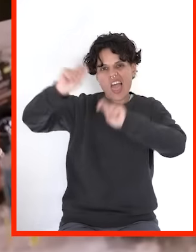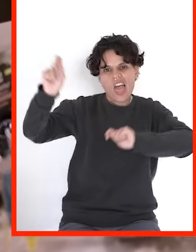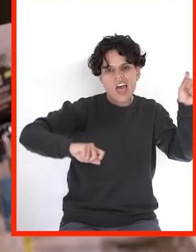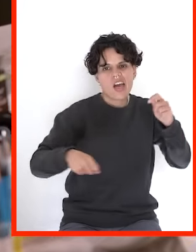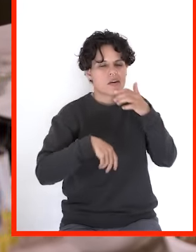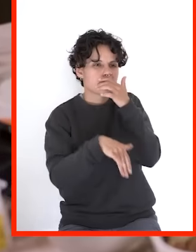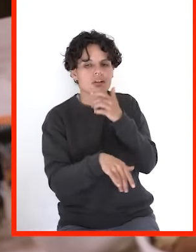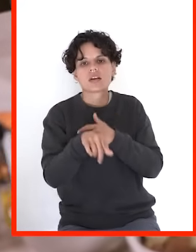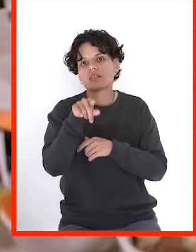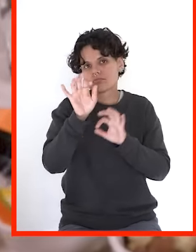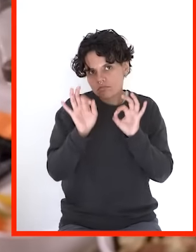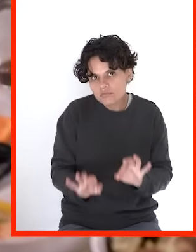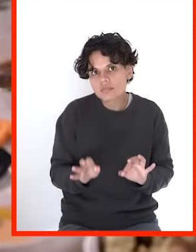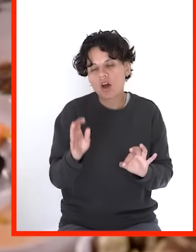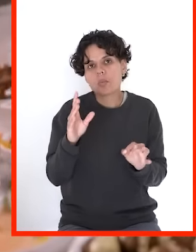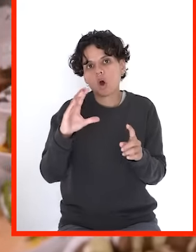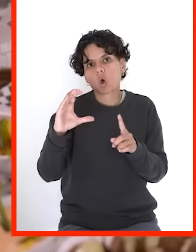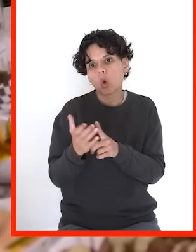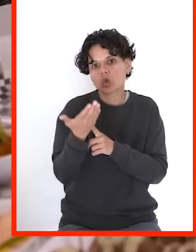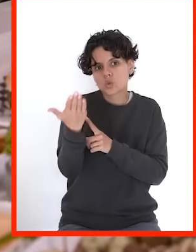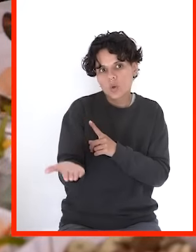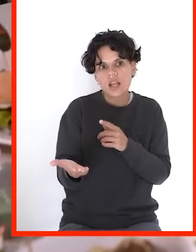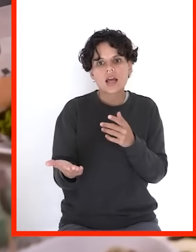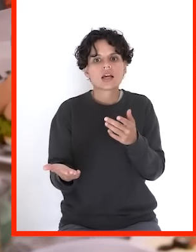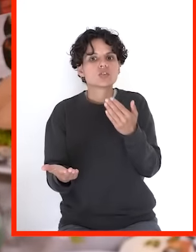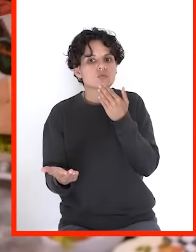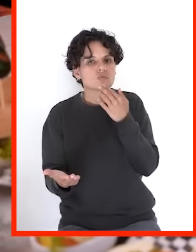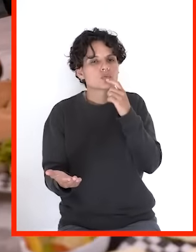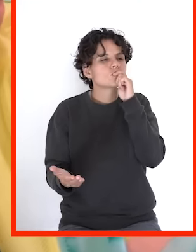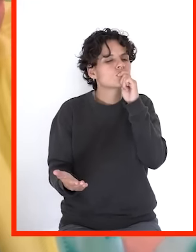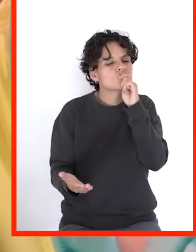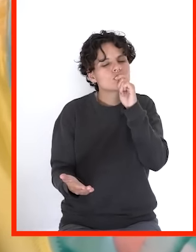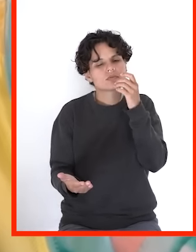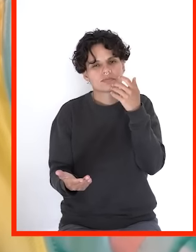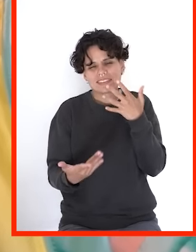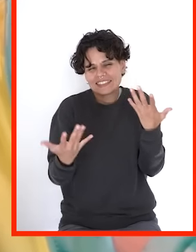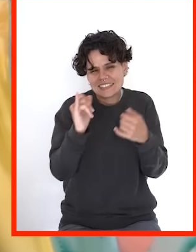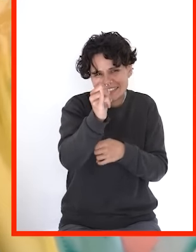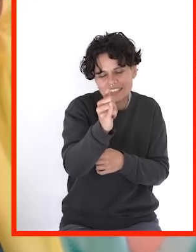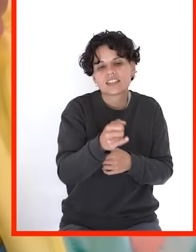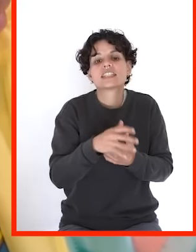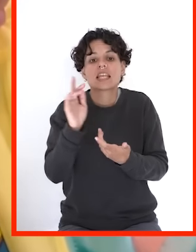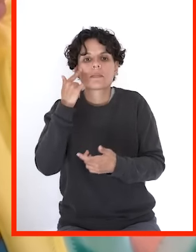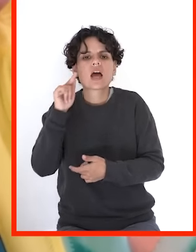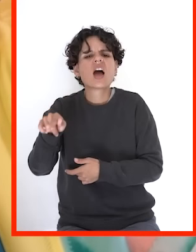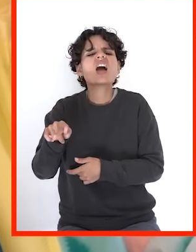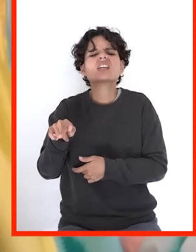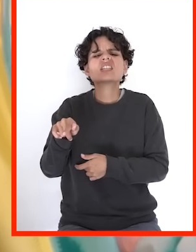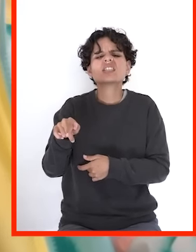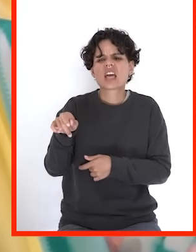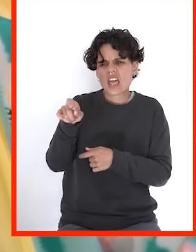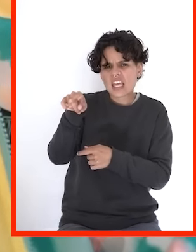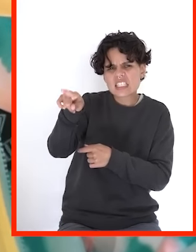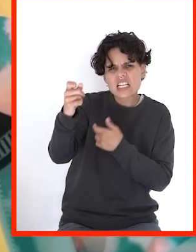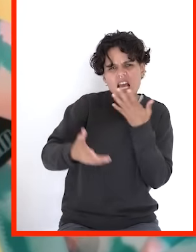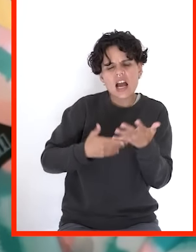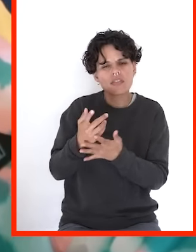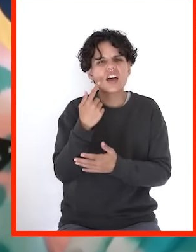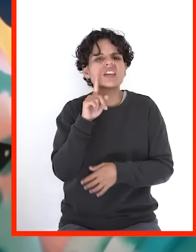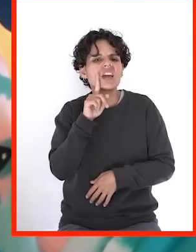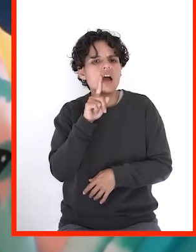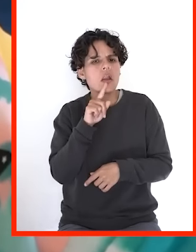una onda, pero total, ¿no? Y harto grupito y cuestión. Caleta. Y de repente me dicen, mira, es el Tame. Y dije, ¿cuál, weón? El que va